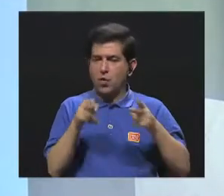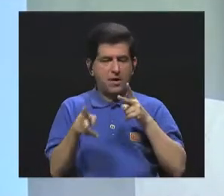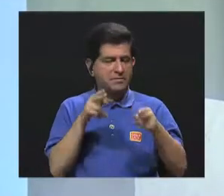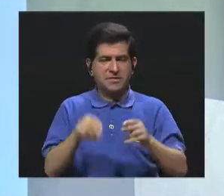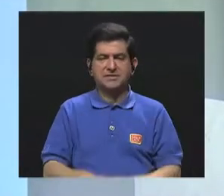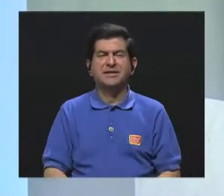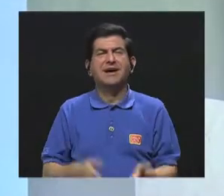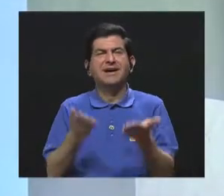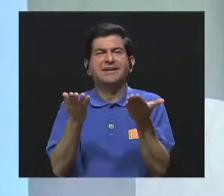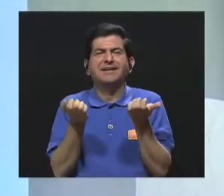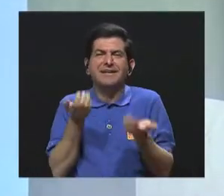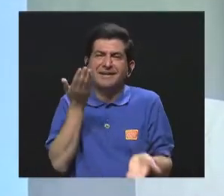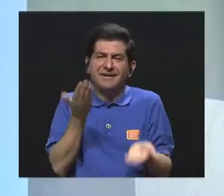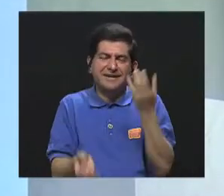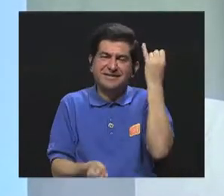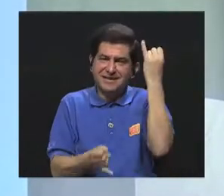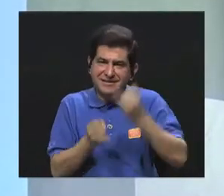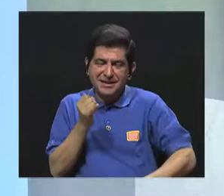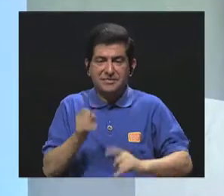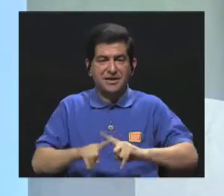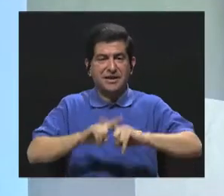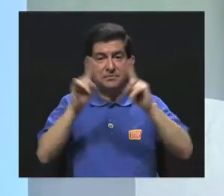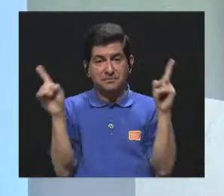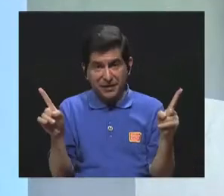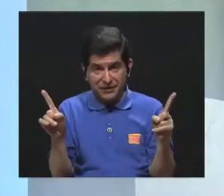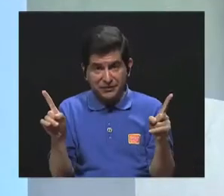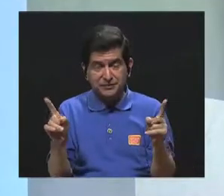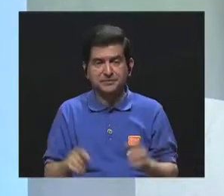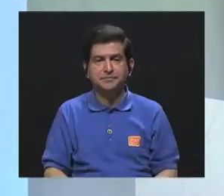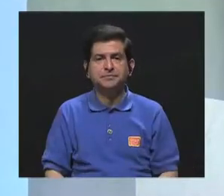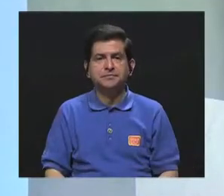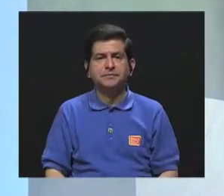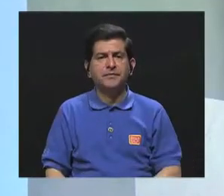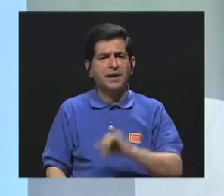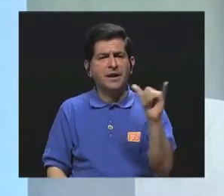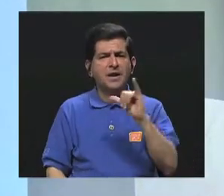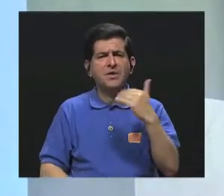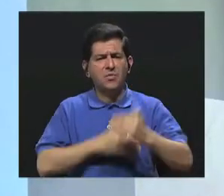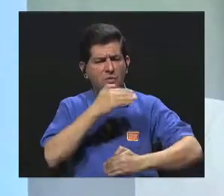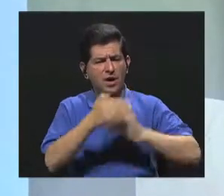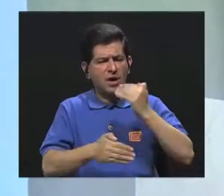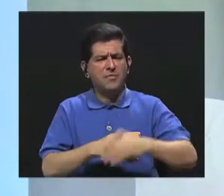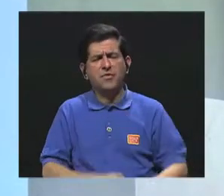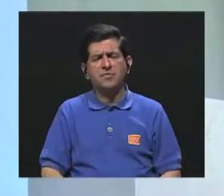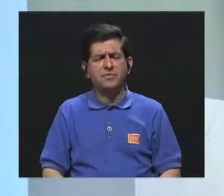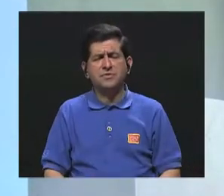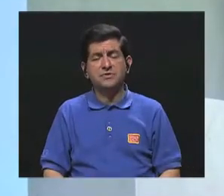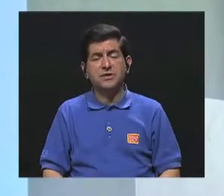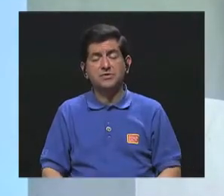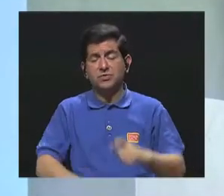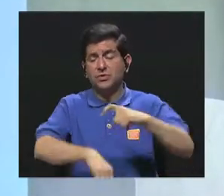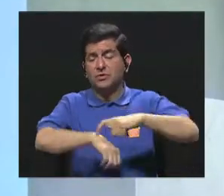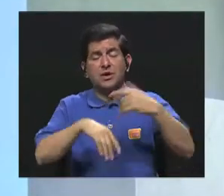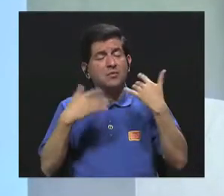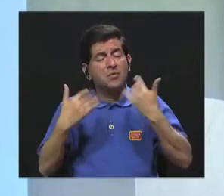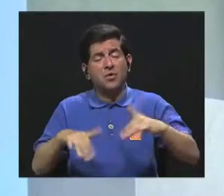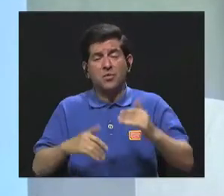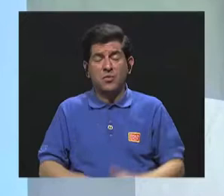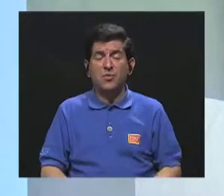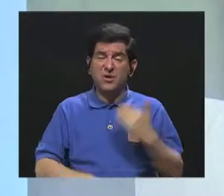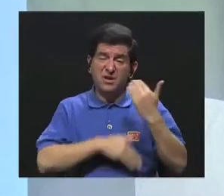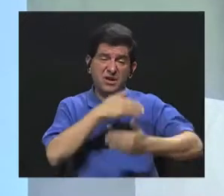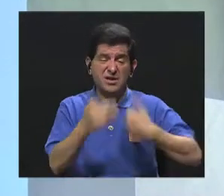o sea, quería como terminarlo, pero y también fue un proceso muy largo, y a veces hacer solo un proceso